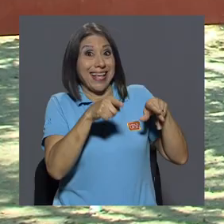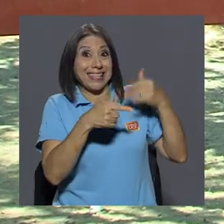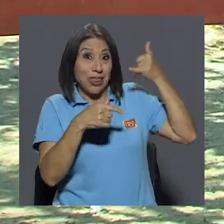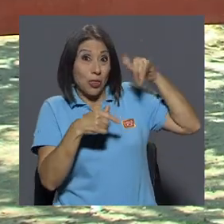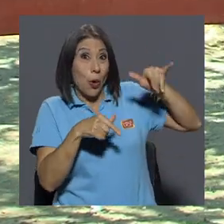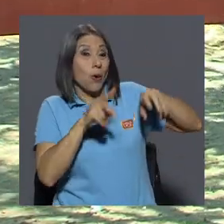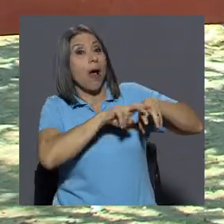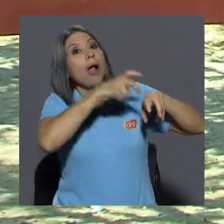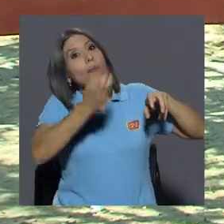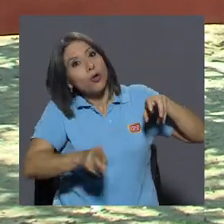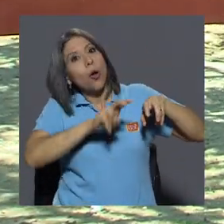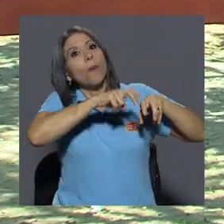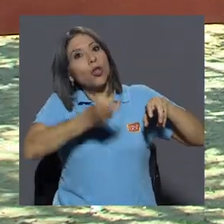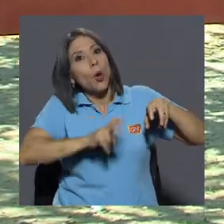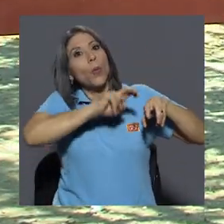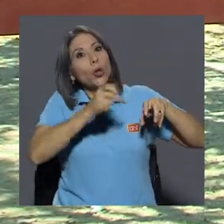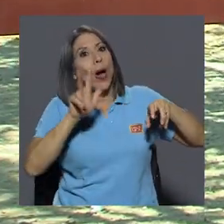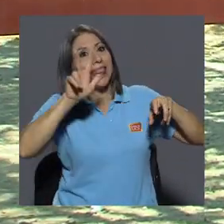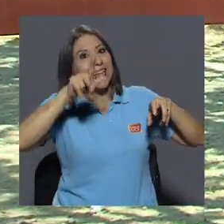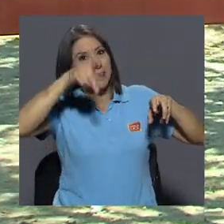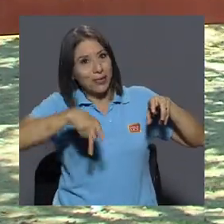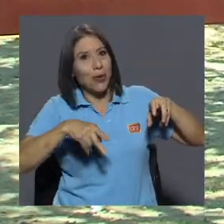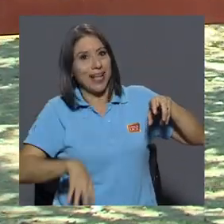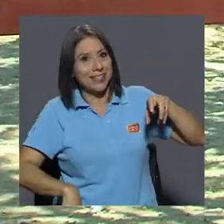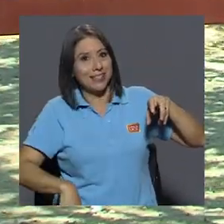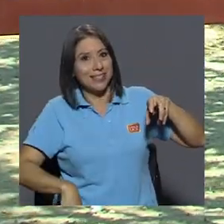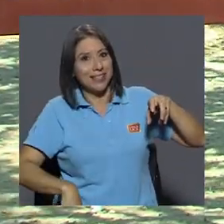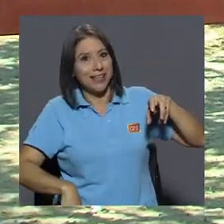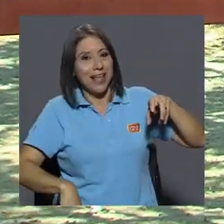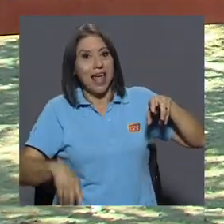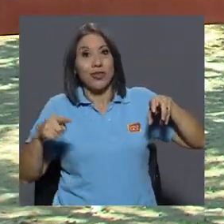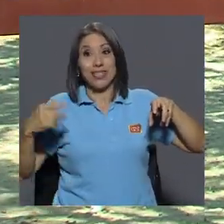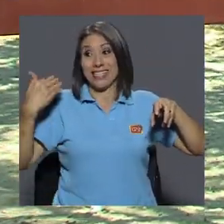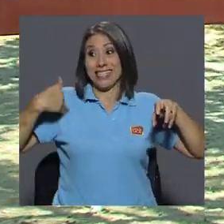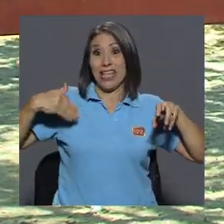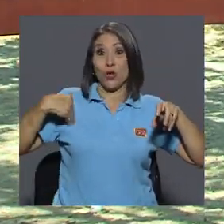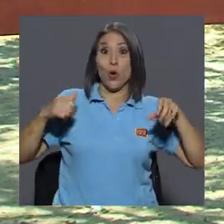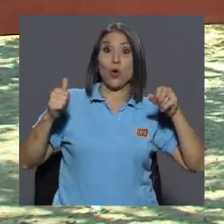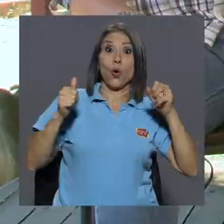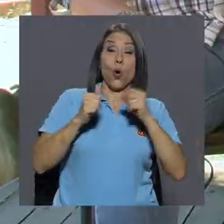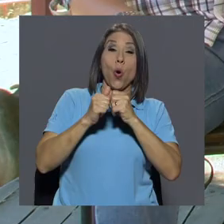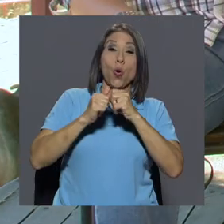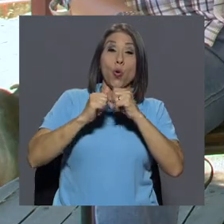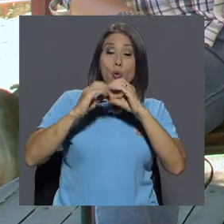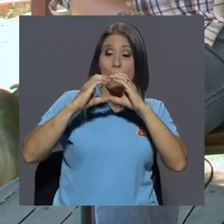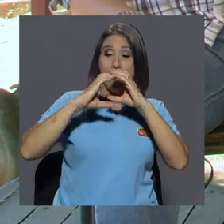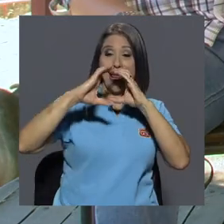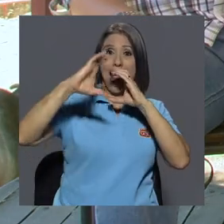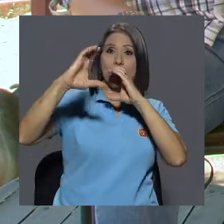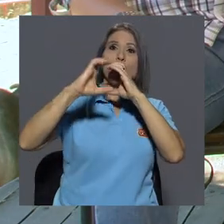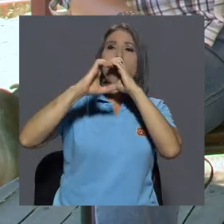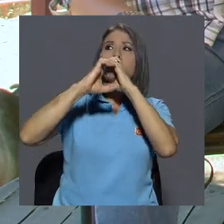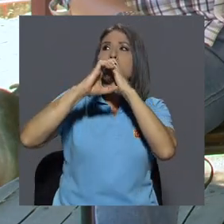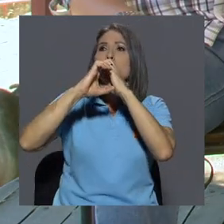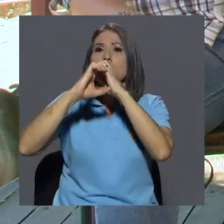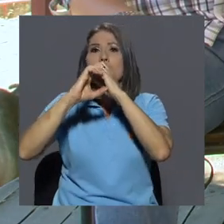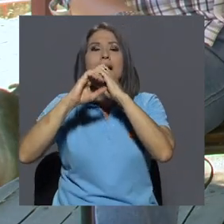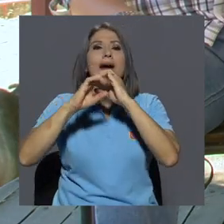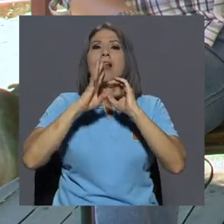el señor dice por un megáfono, no, o sea, una disco móvil, y eso no se conocía. Es un